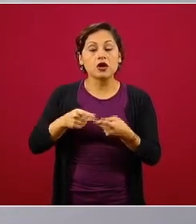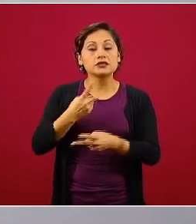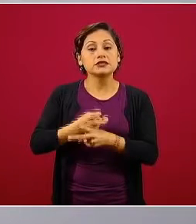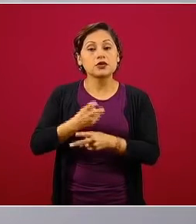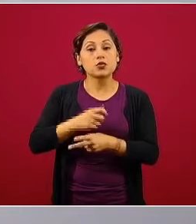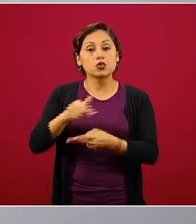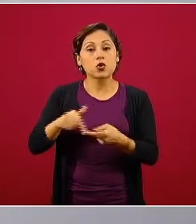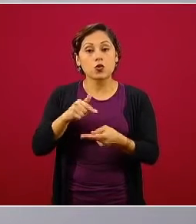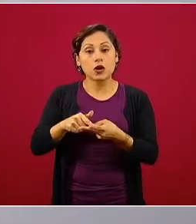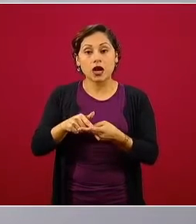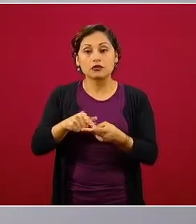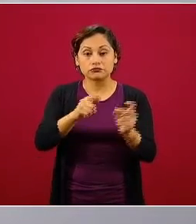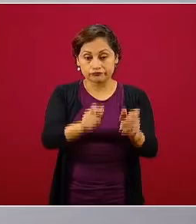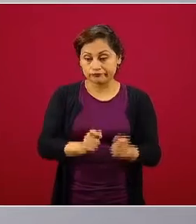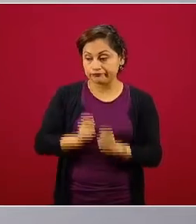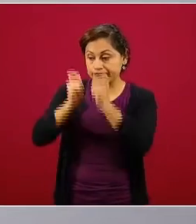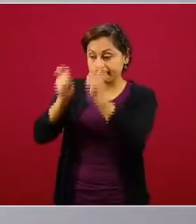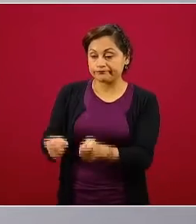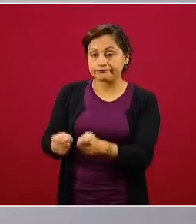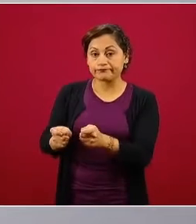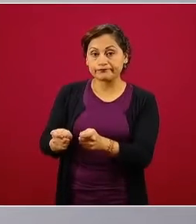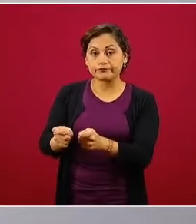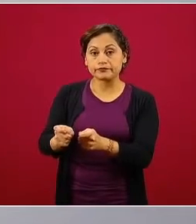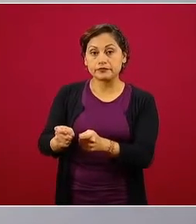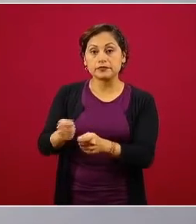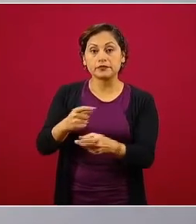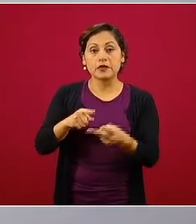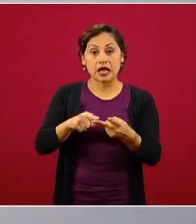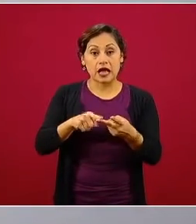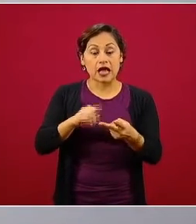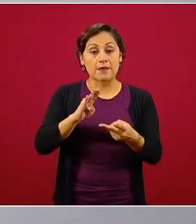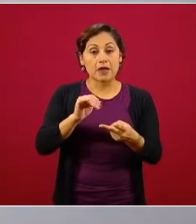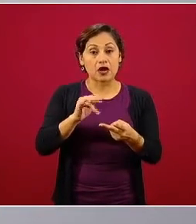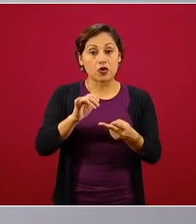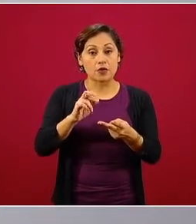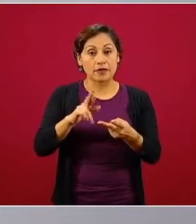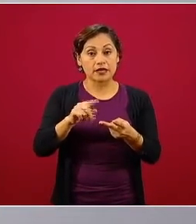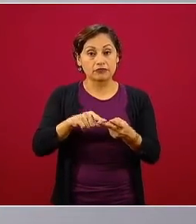Entrega Bancomer y al que saca el segundo lugar en Bancomer